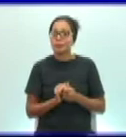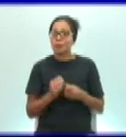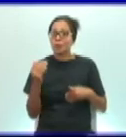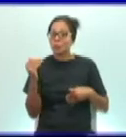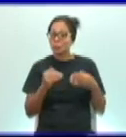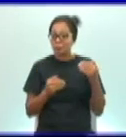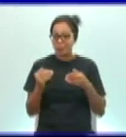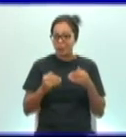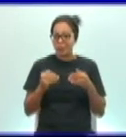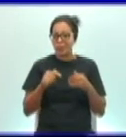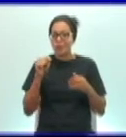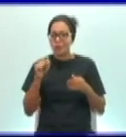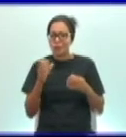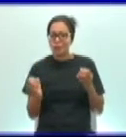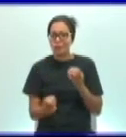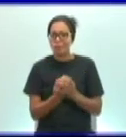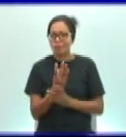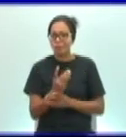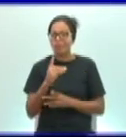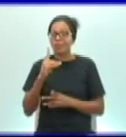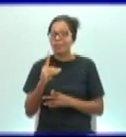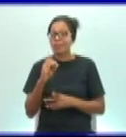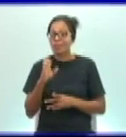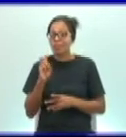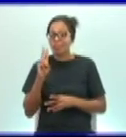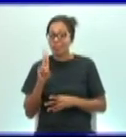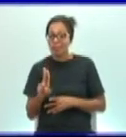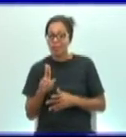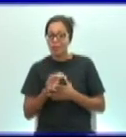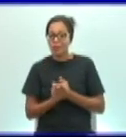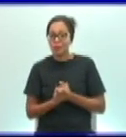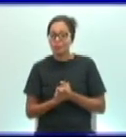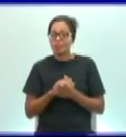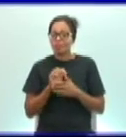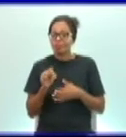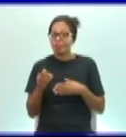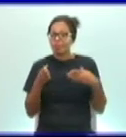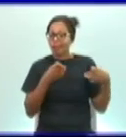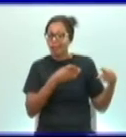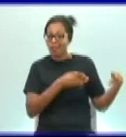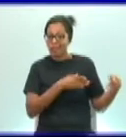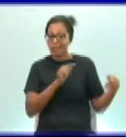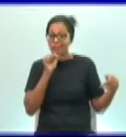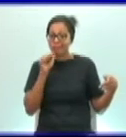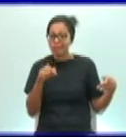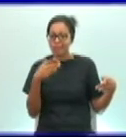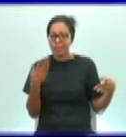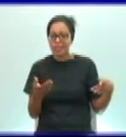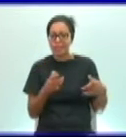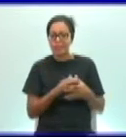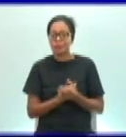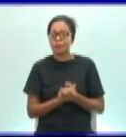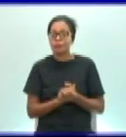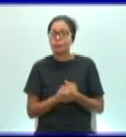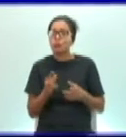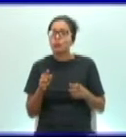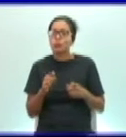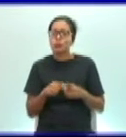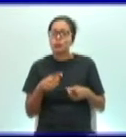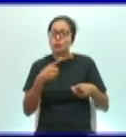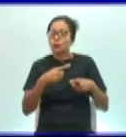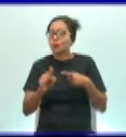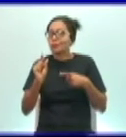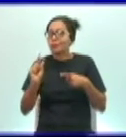estudiantil, creó el ORCA, o sea, la Organización Revolucionaria Cubana Antiimperialista, junto a Pablo de la Torriente Bravo. Fue embajador de la